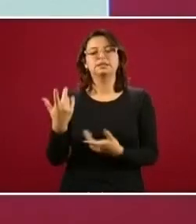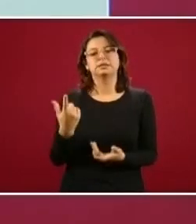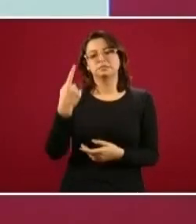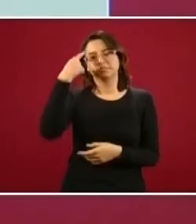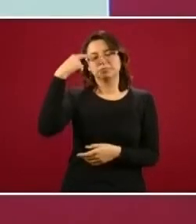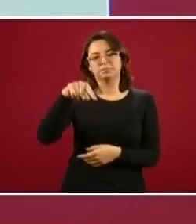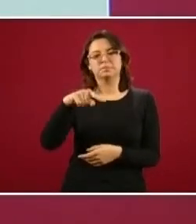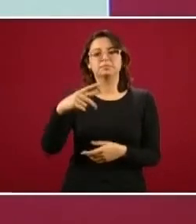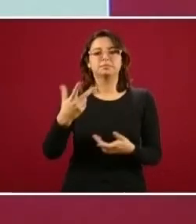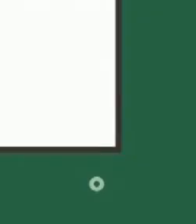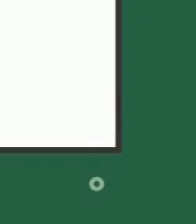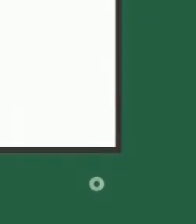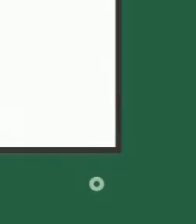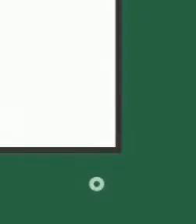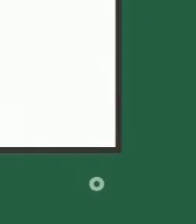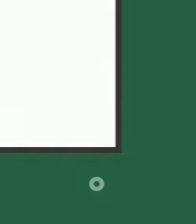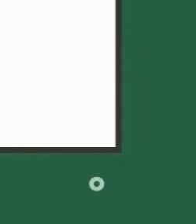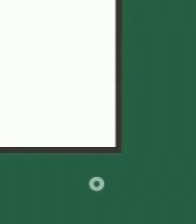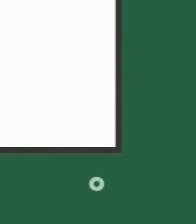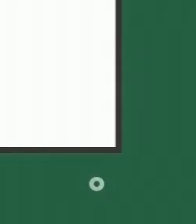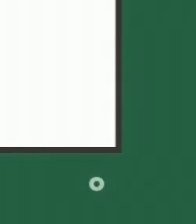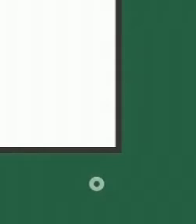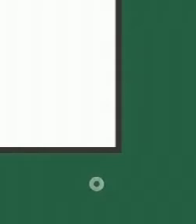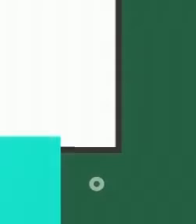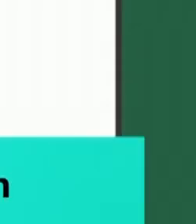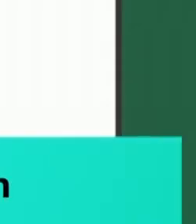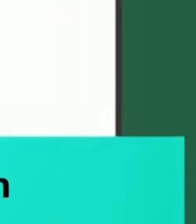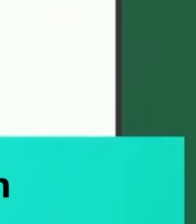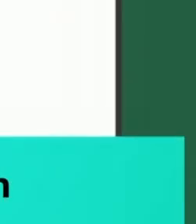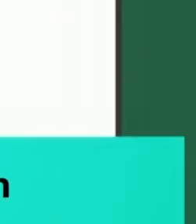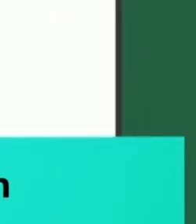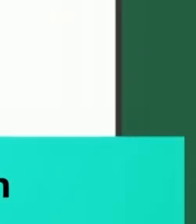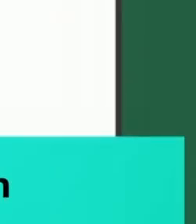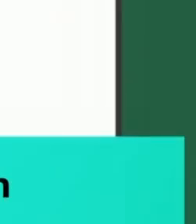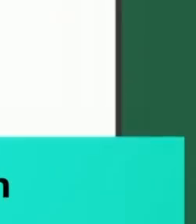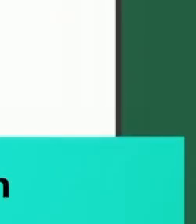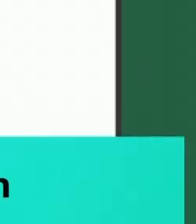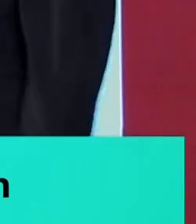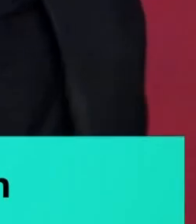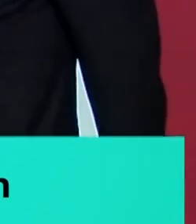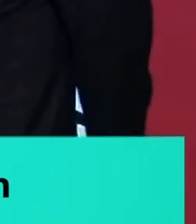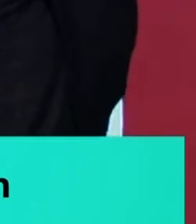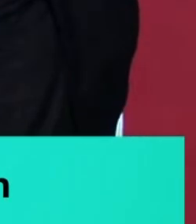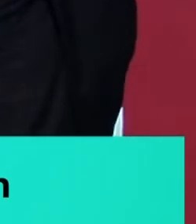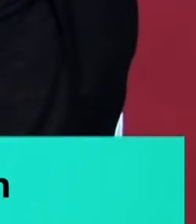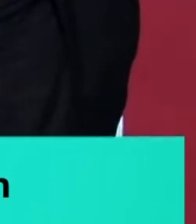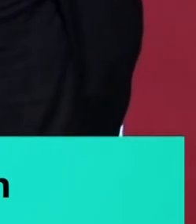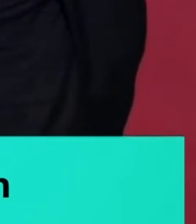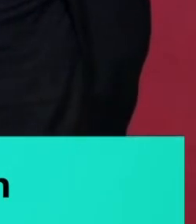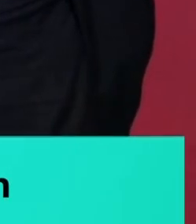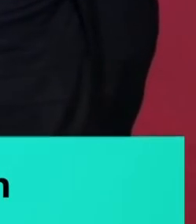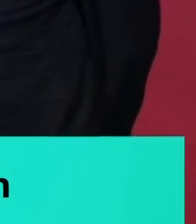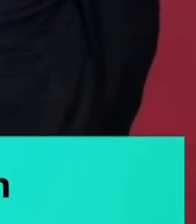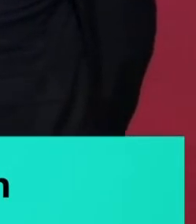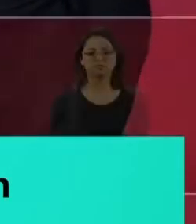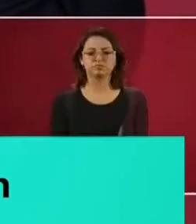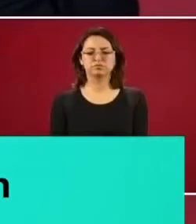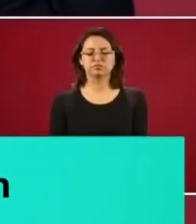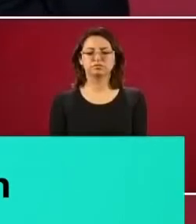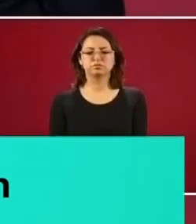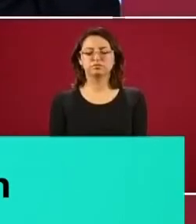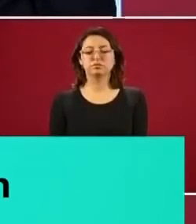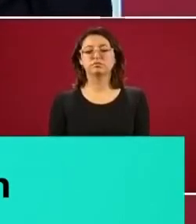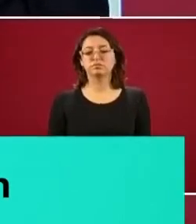López-Gatell, informó que el Programa Médicos del Bienestar está encaminado a integrar a más de 40.000 especialistas a los